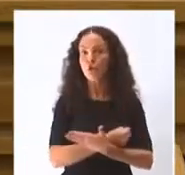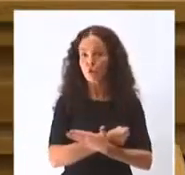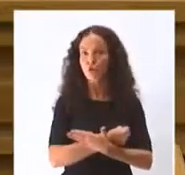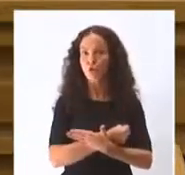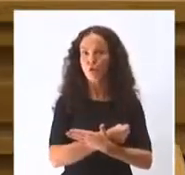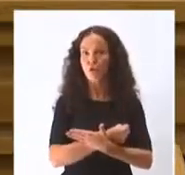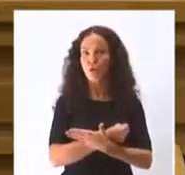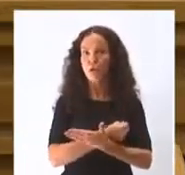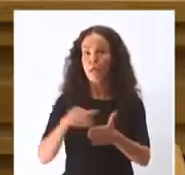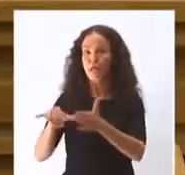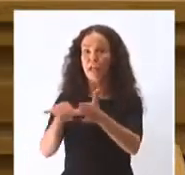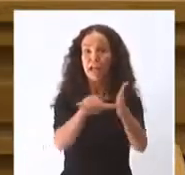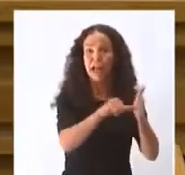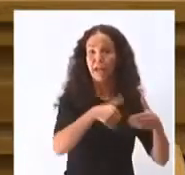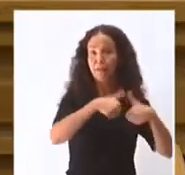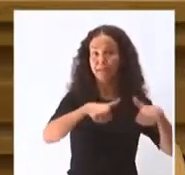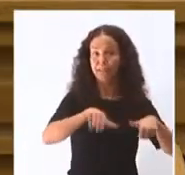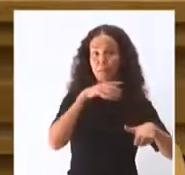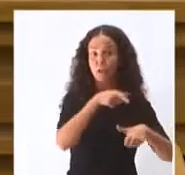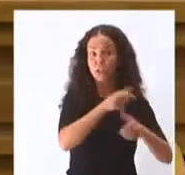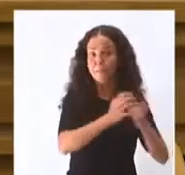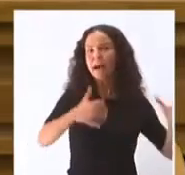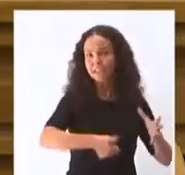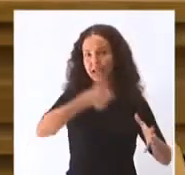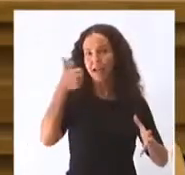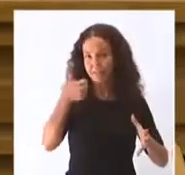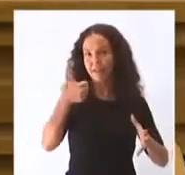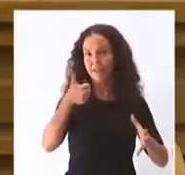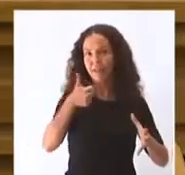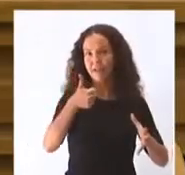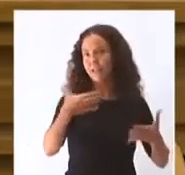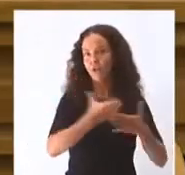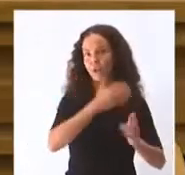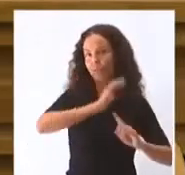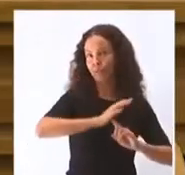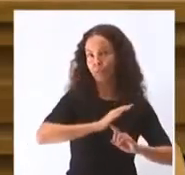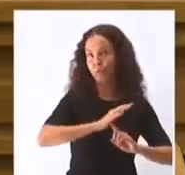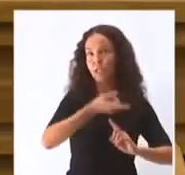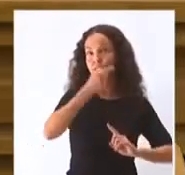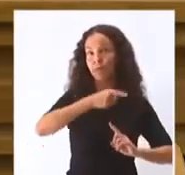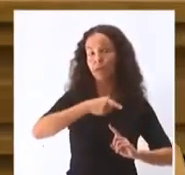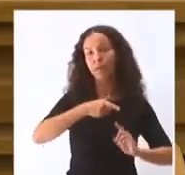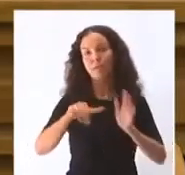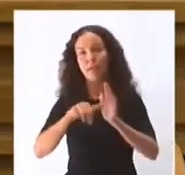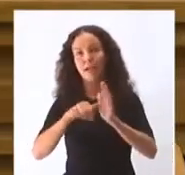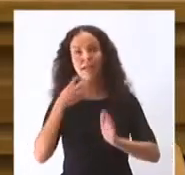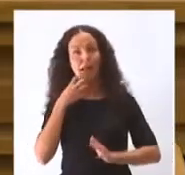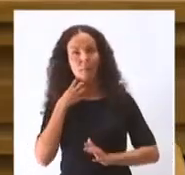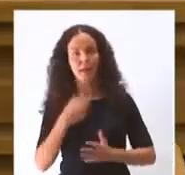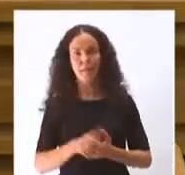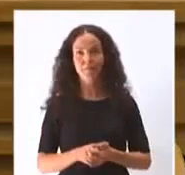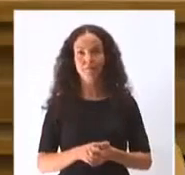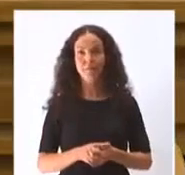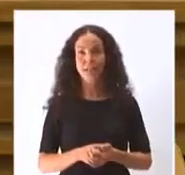de la ciudad de albacete que es más grande en población de la comunidad y también para el entorno nacional de la ciudad de talavera de la reyna por